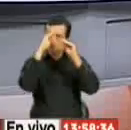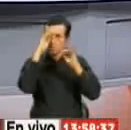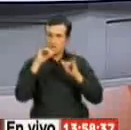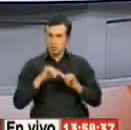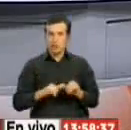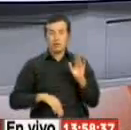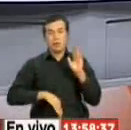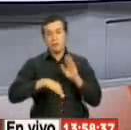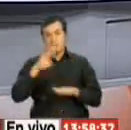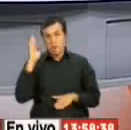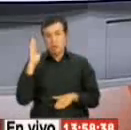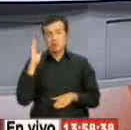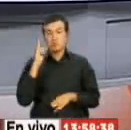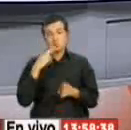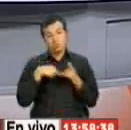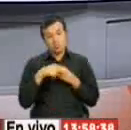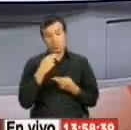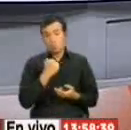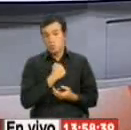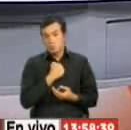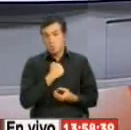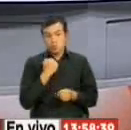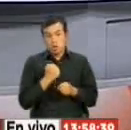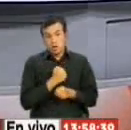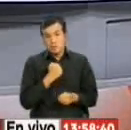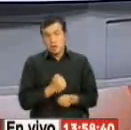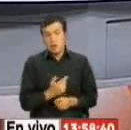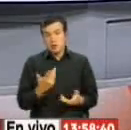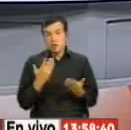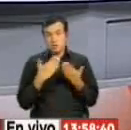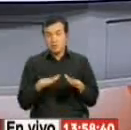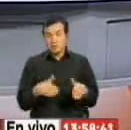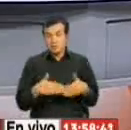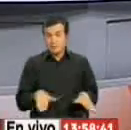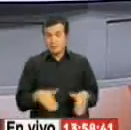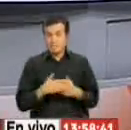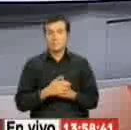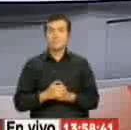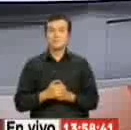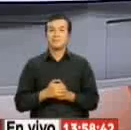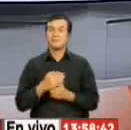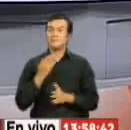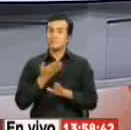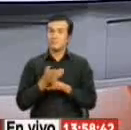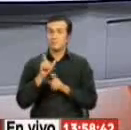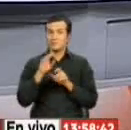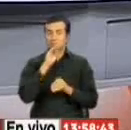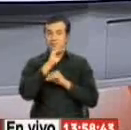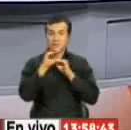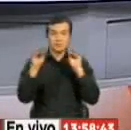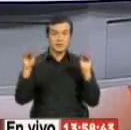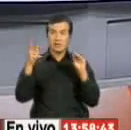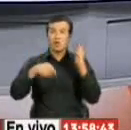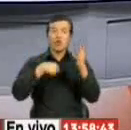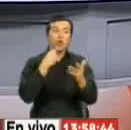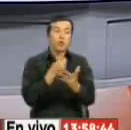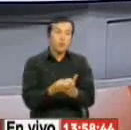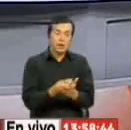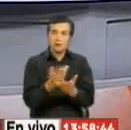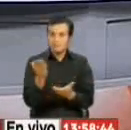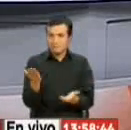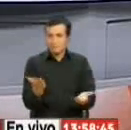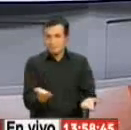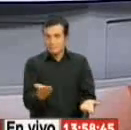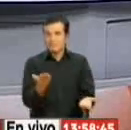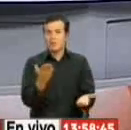generar pues como decíamos un buen recurso muy necesario en estas épocas navideñas y también no tenía una buena propuesta para quien estudia no saben que comprar es ahí está